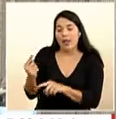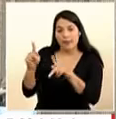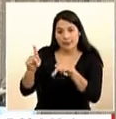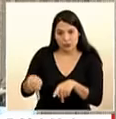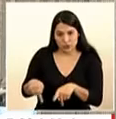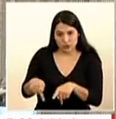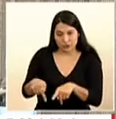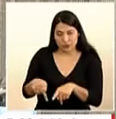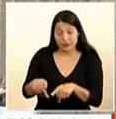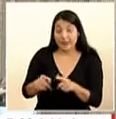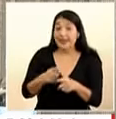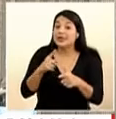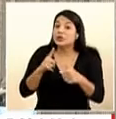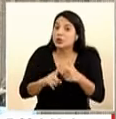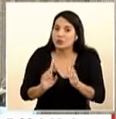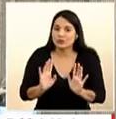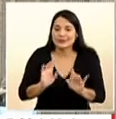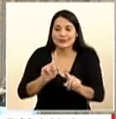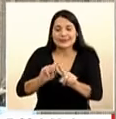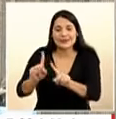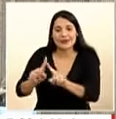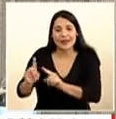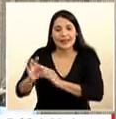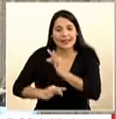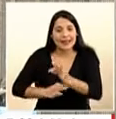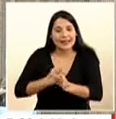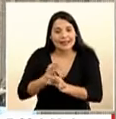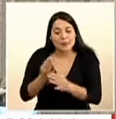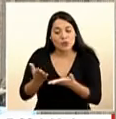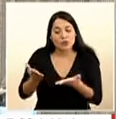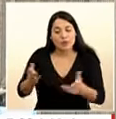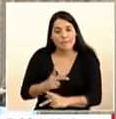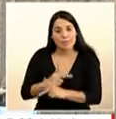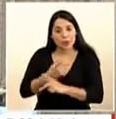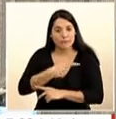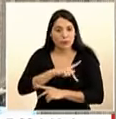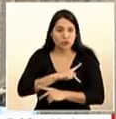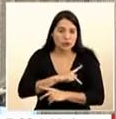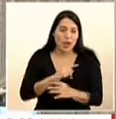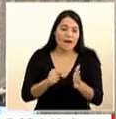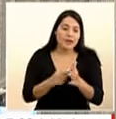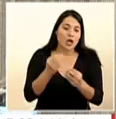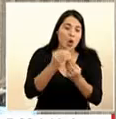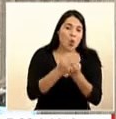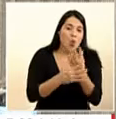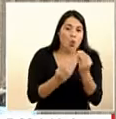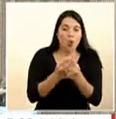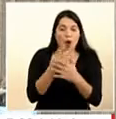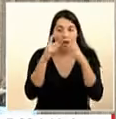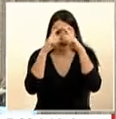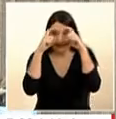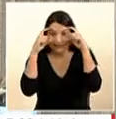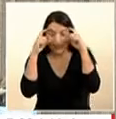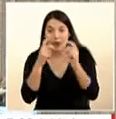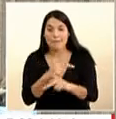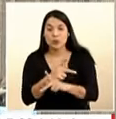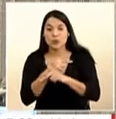realiza entonces hay diferentes tipos de equipo de protección personal hay guantes y gafas de protección